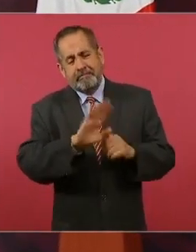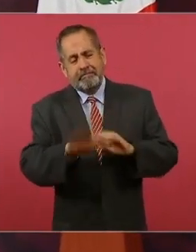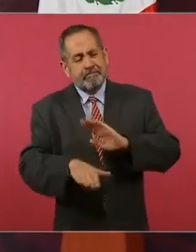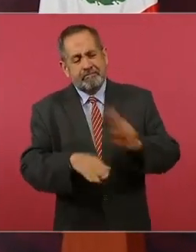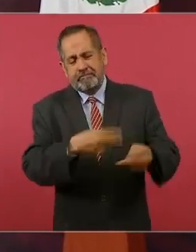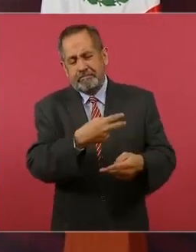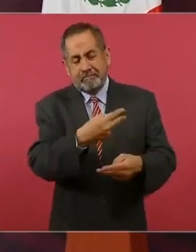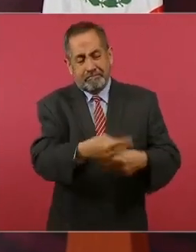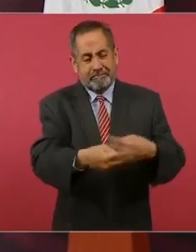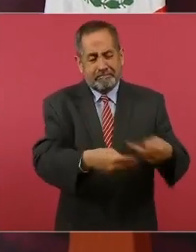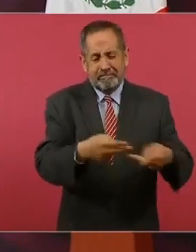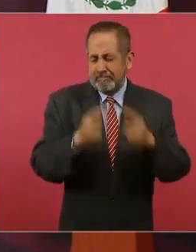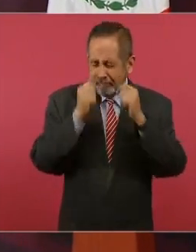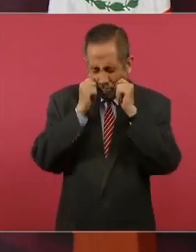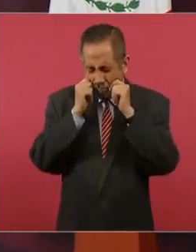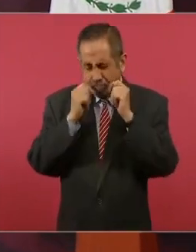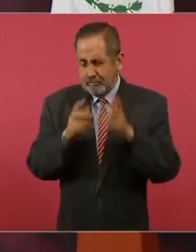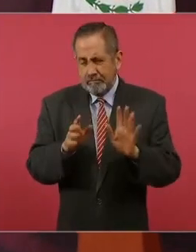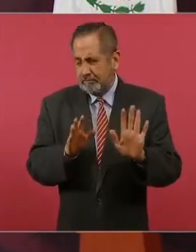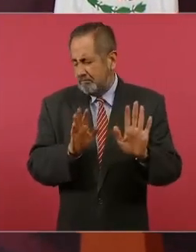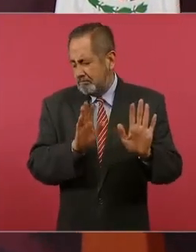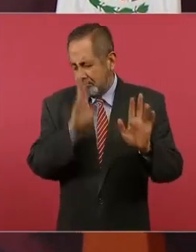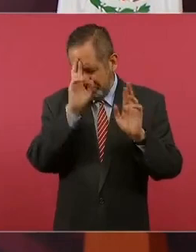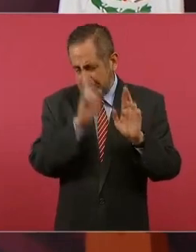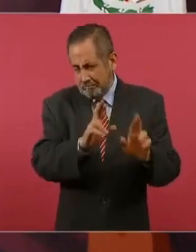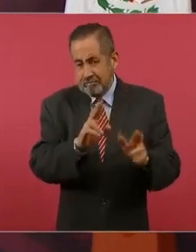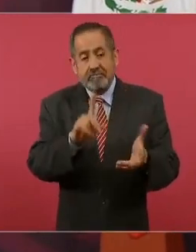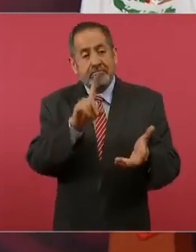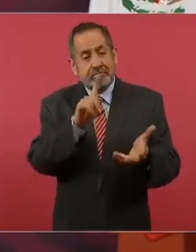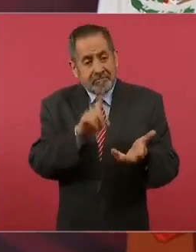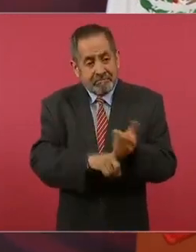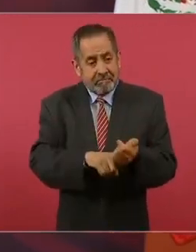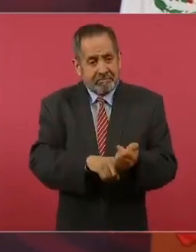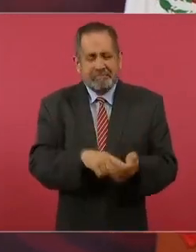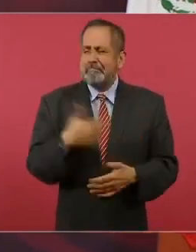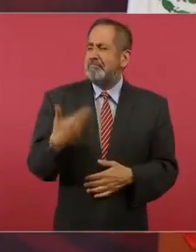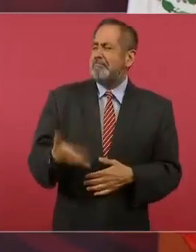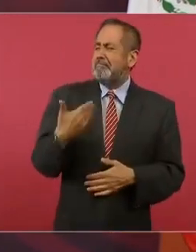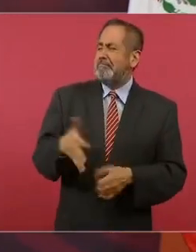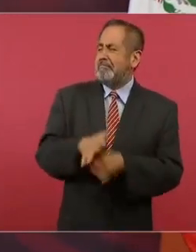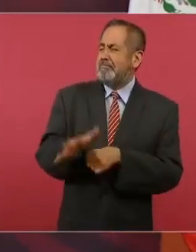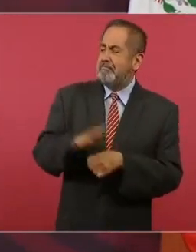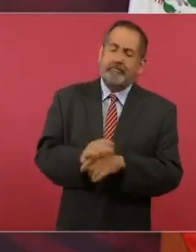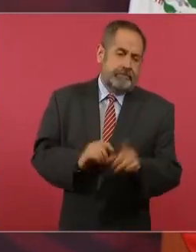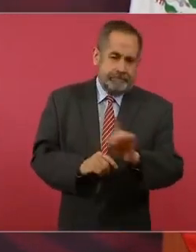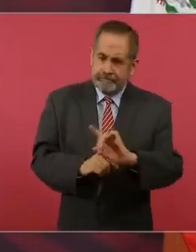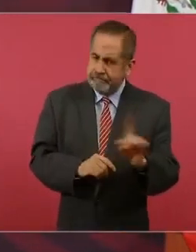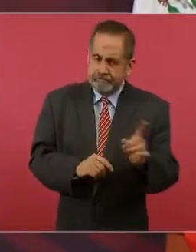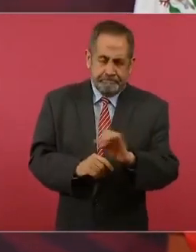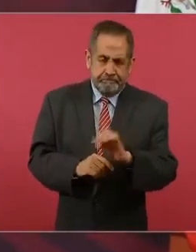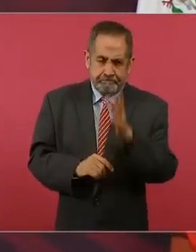vida, esto no puede permitirse, aceptarse, el que